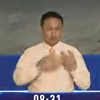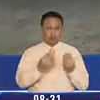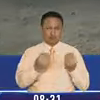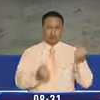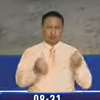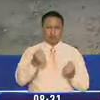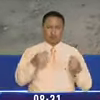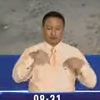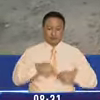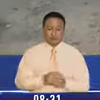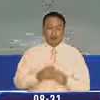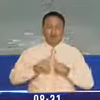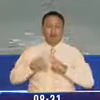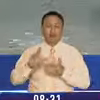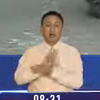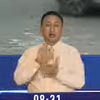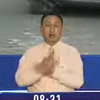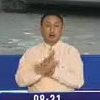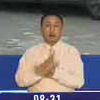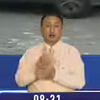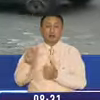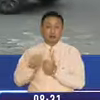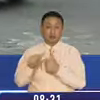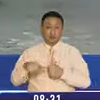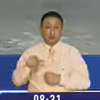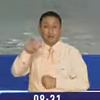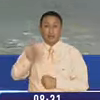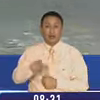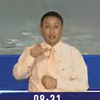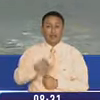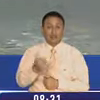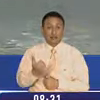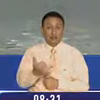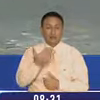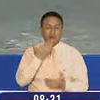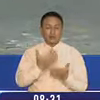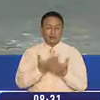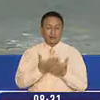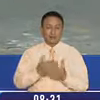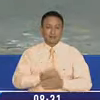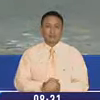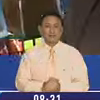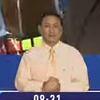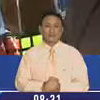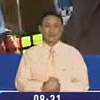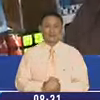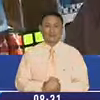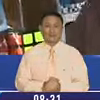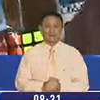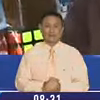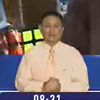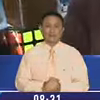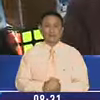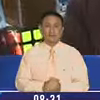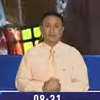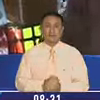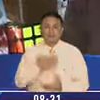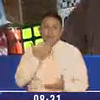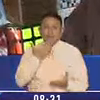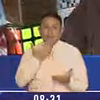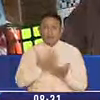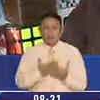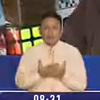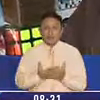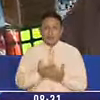ubican varias instituciones educativas. Los moradores se encuentran agradecidos. Les agradecemos porque igual a